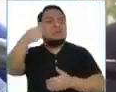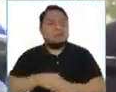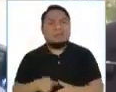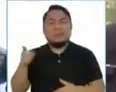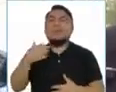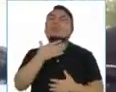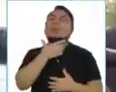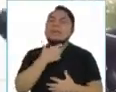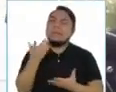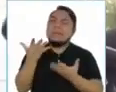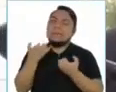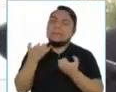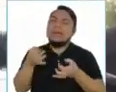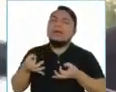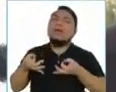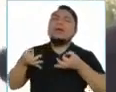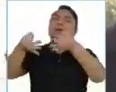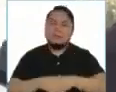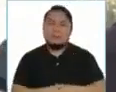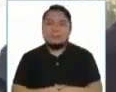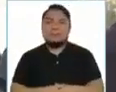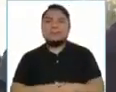postergar.